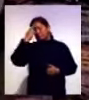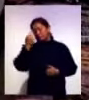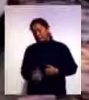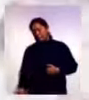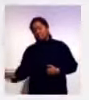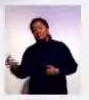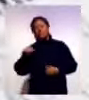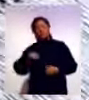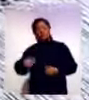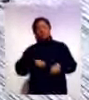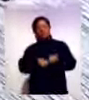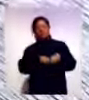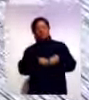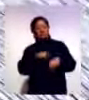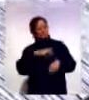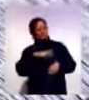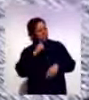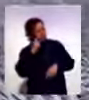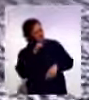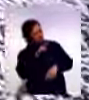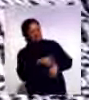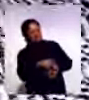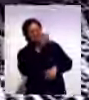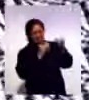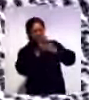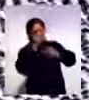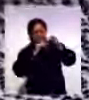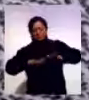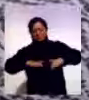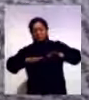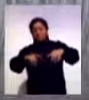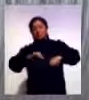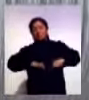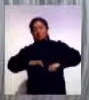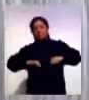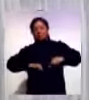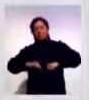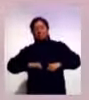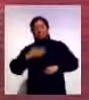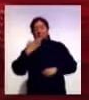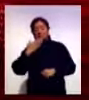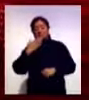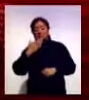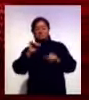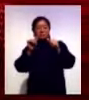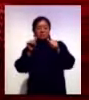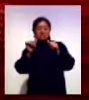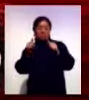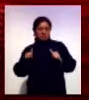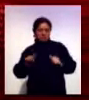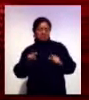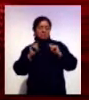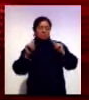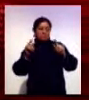se involucraron en el trabajo textil, una actividad productiva que identifica a nuestro estado. Nosotros